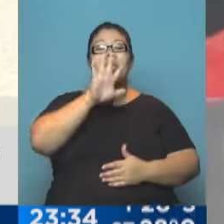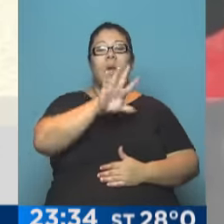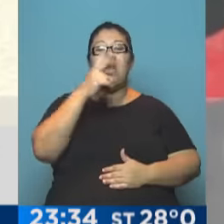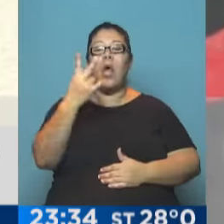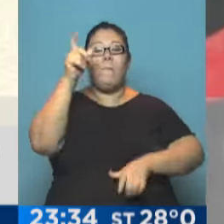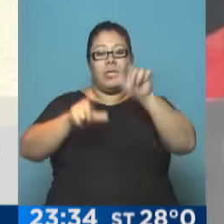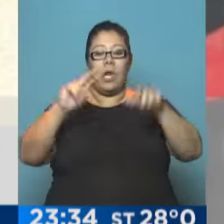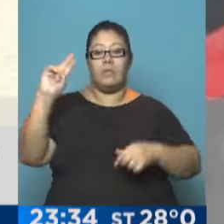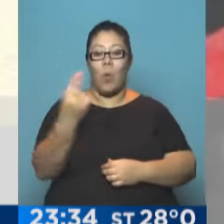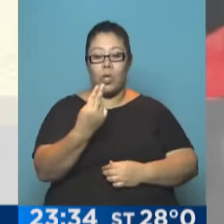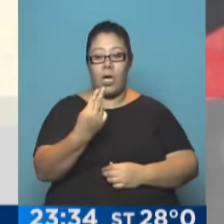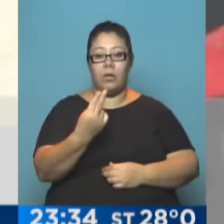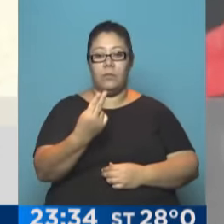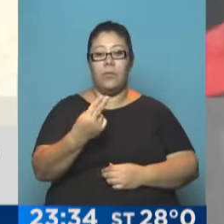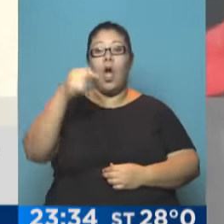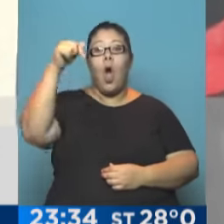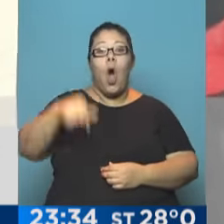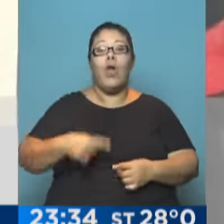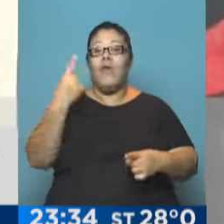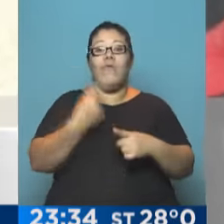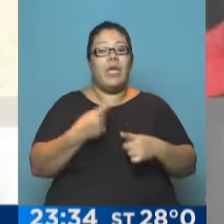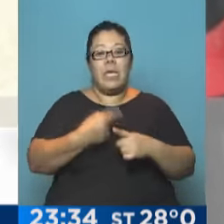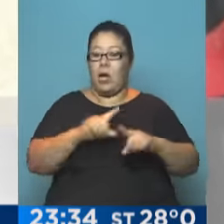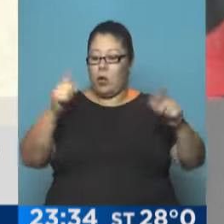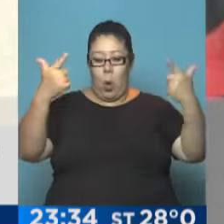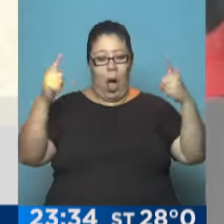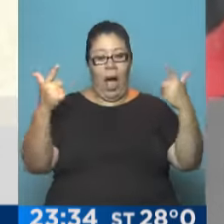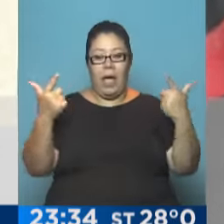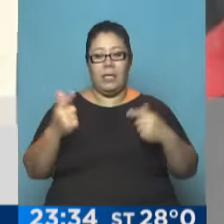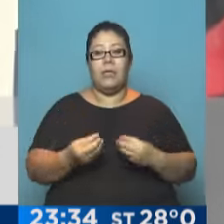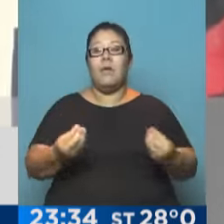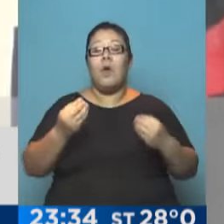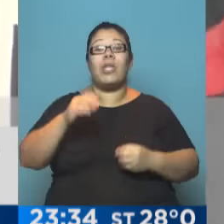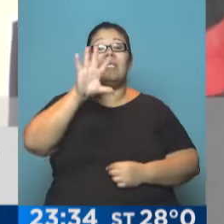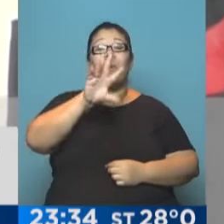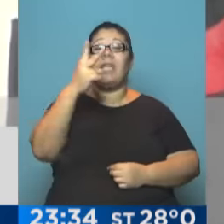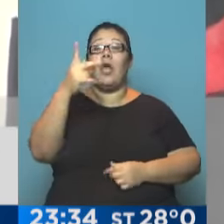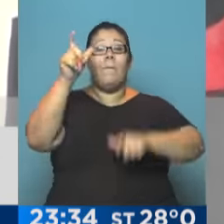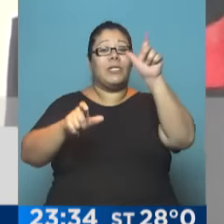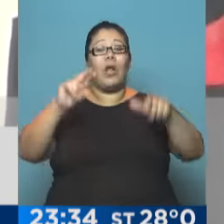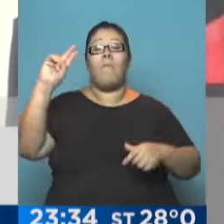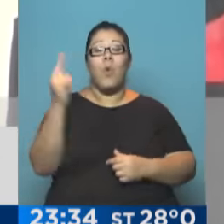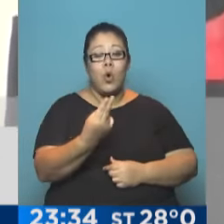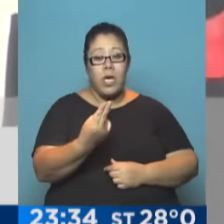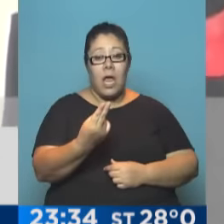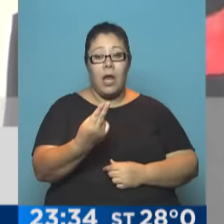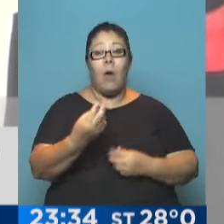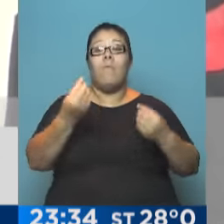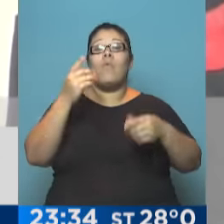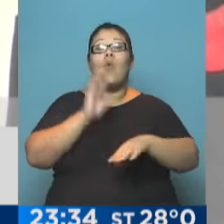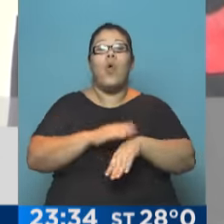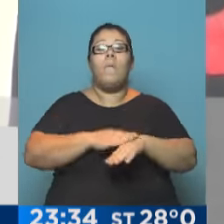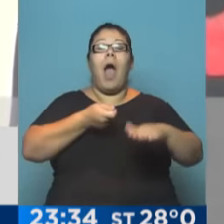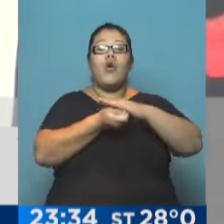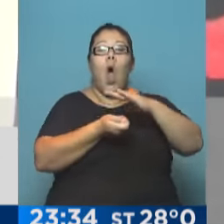muertos. Hoy no hay nada que festejar porque nos faltan 52 inocentes porque los corruptos condenados